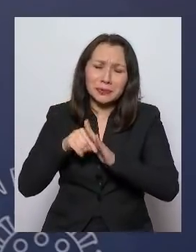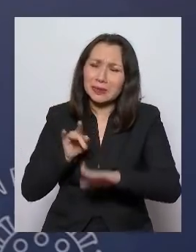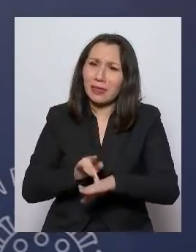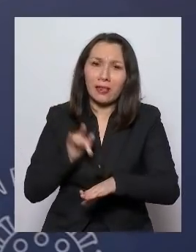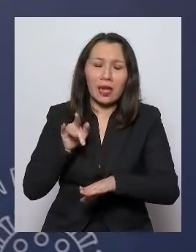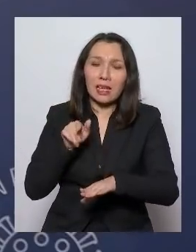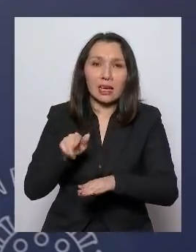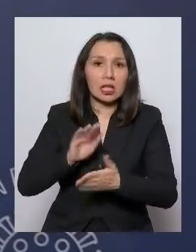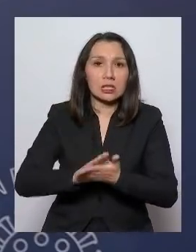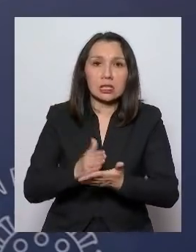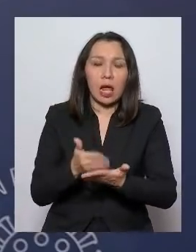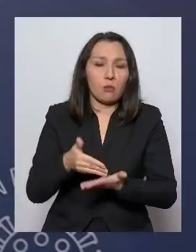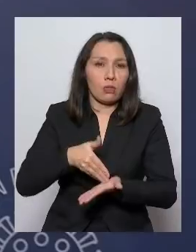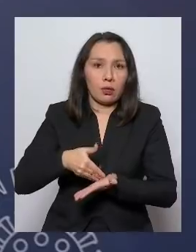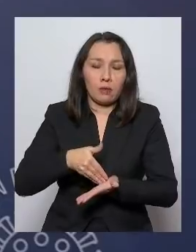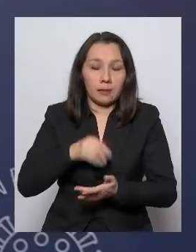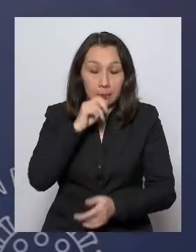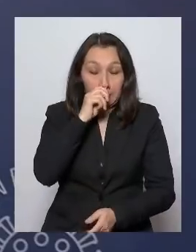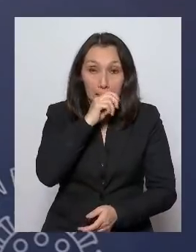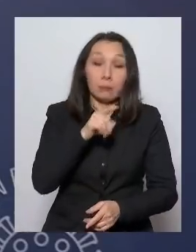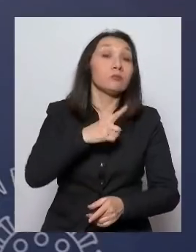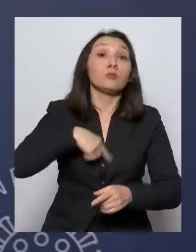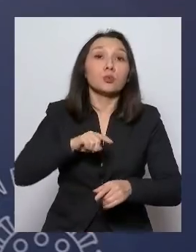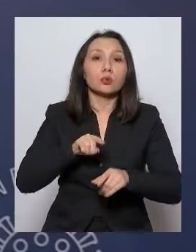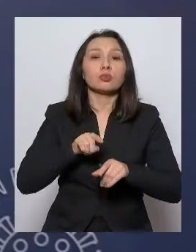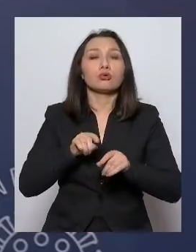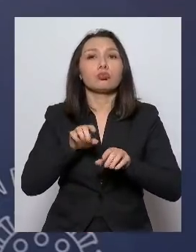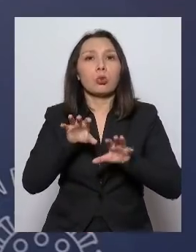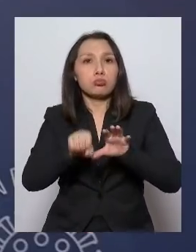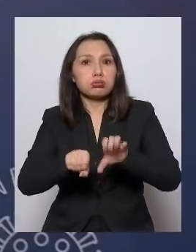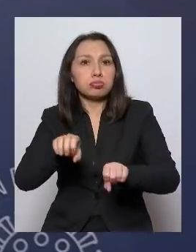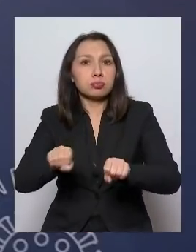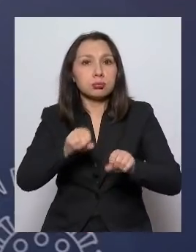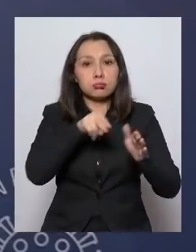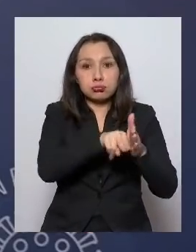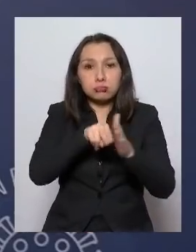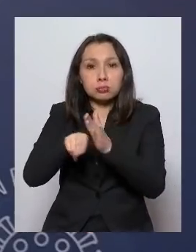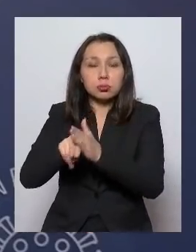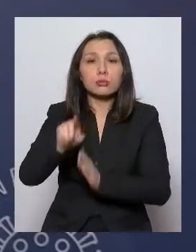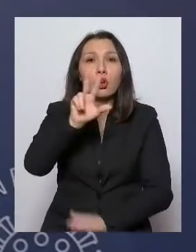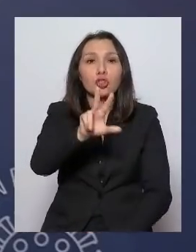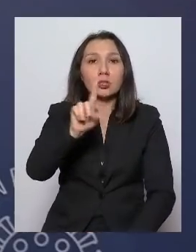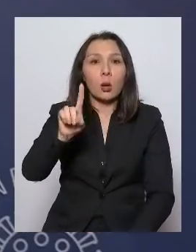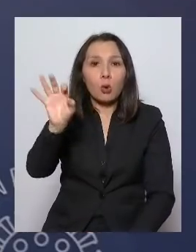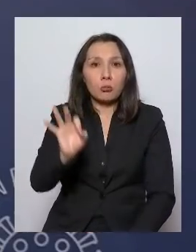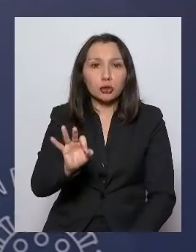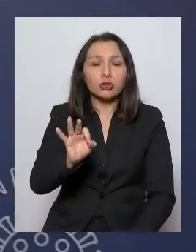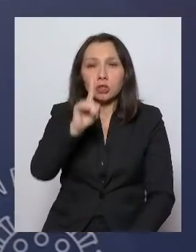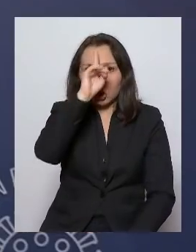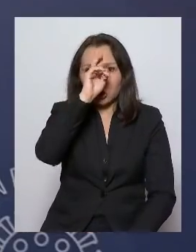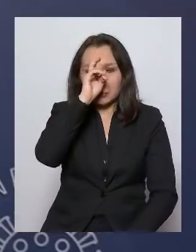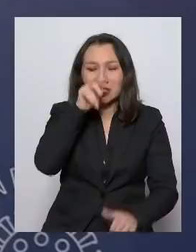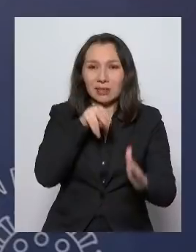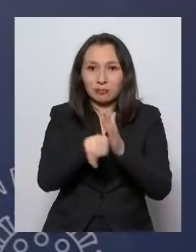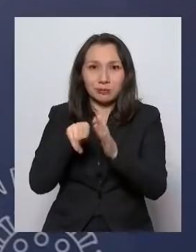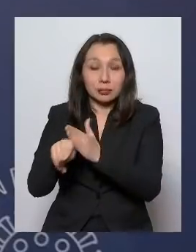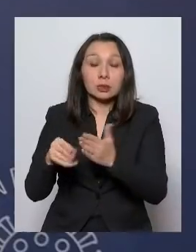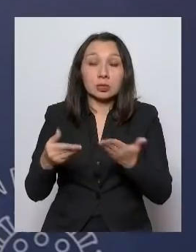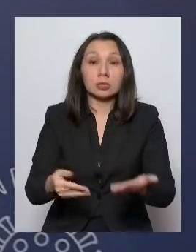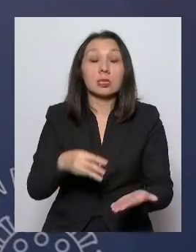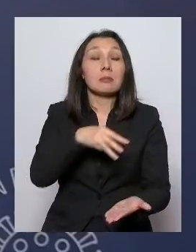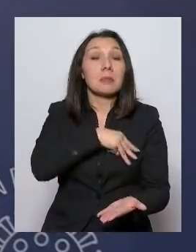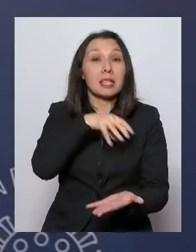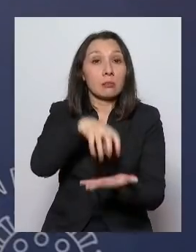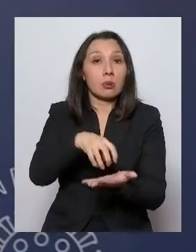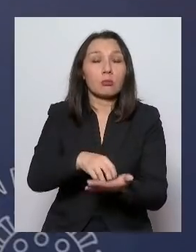de salud. Nuestra ocupación a nivel país es de un 81% y en la región metropolitana es